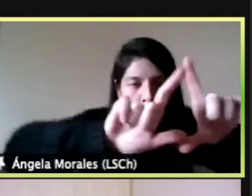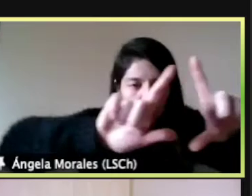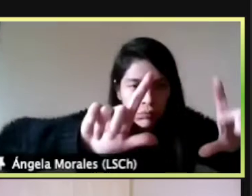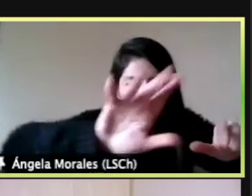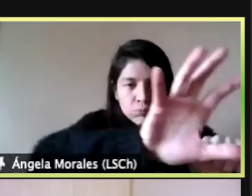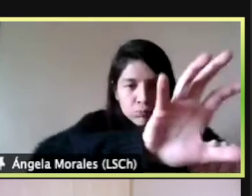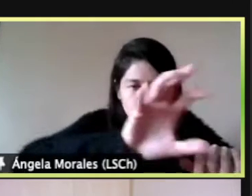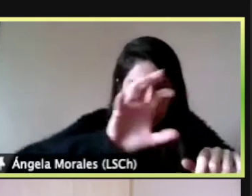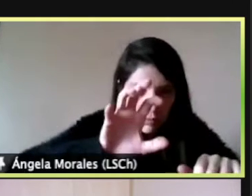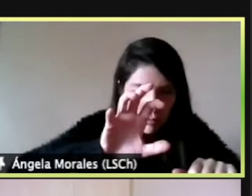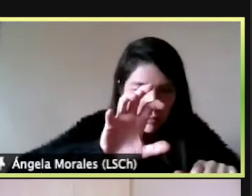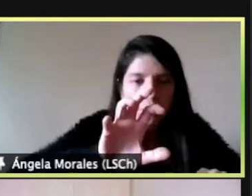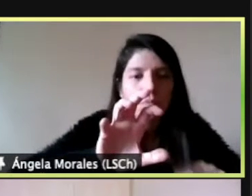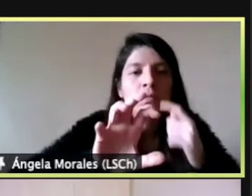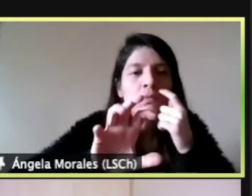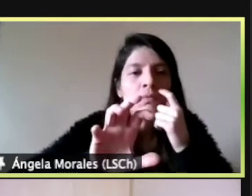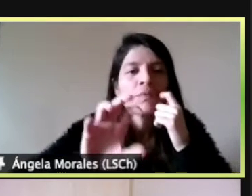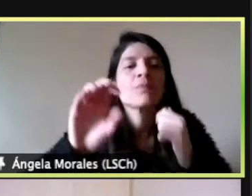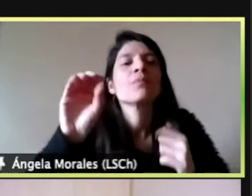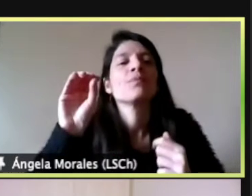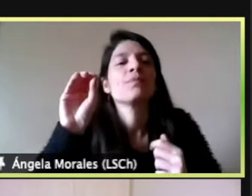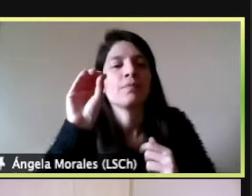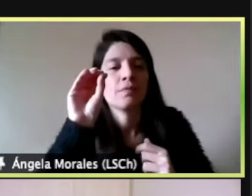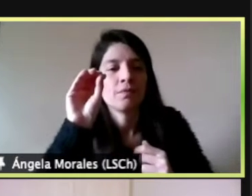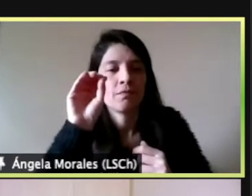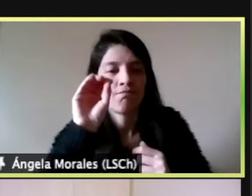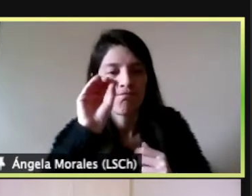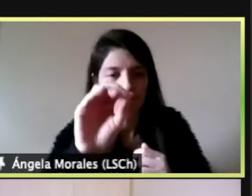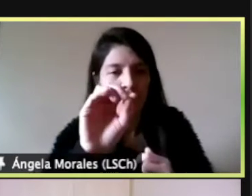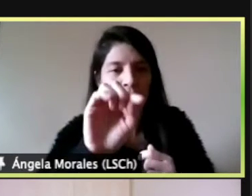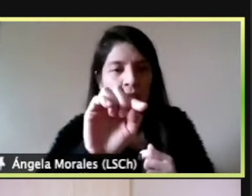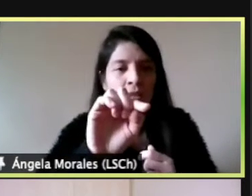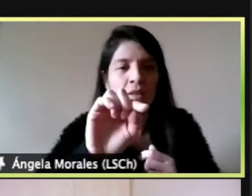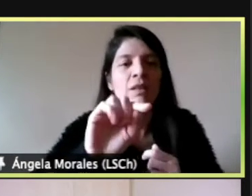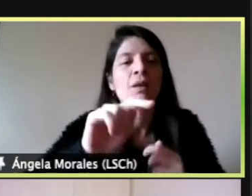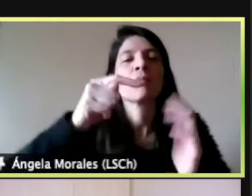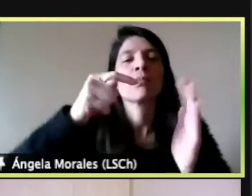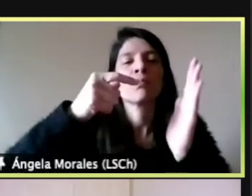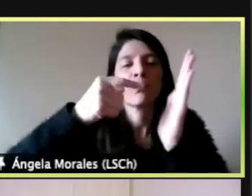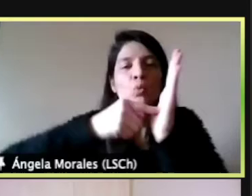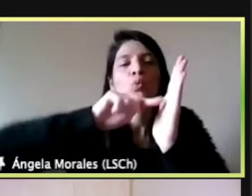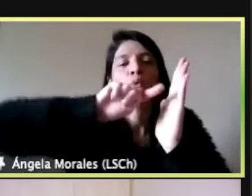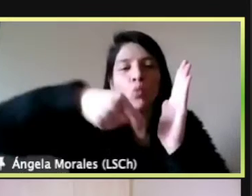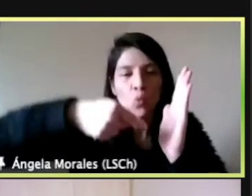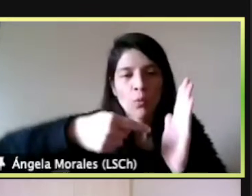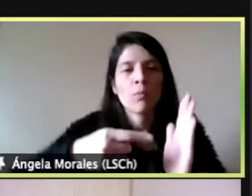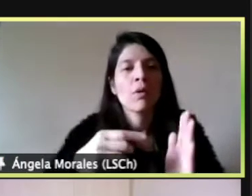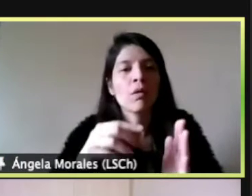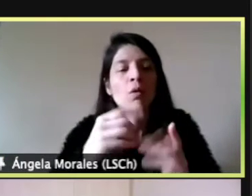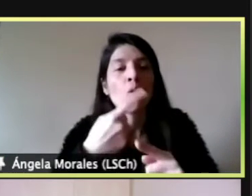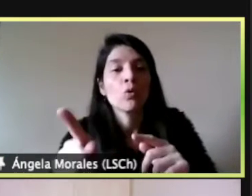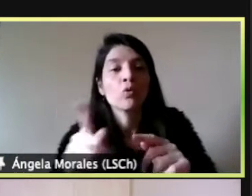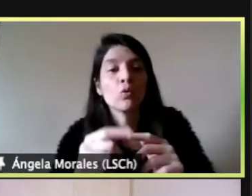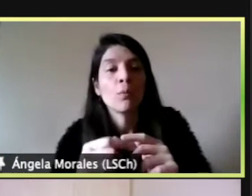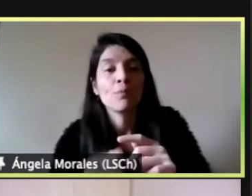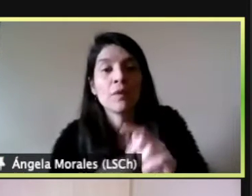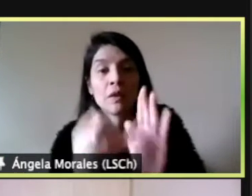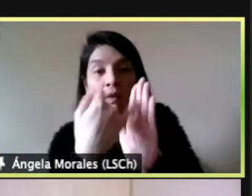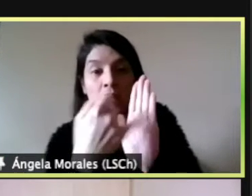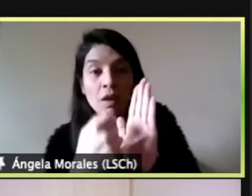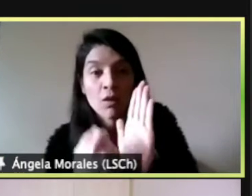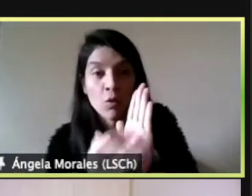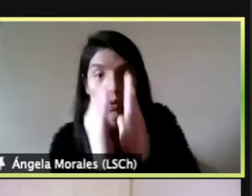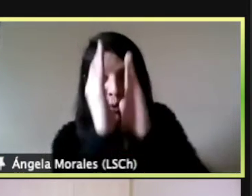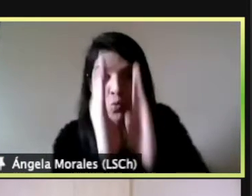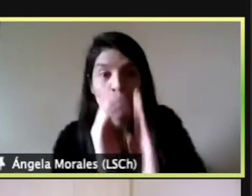Aquí le voy a dejar punto y coma para que sigamos. La siguiente, el indicador de la columna, es la columna 2, porque estamos en la